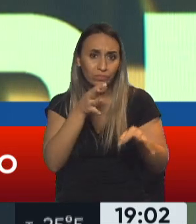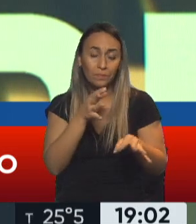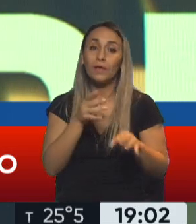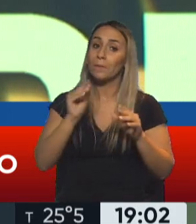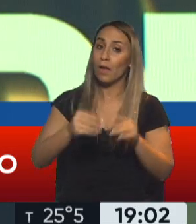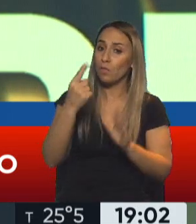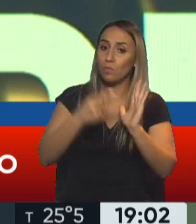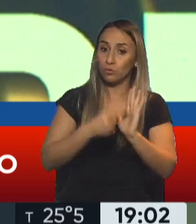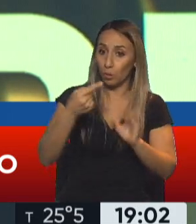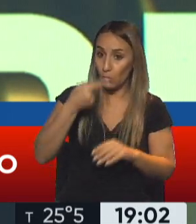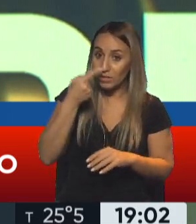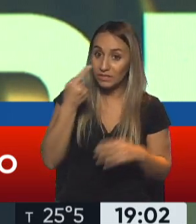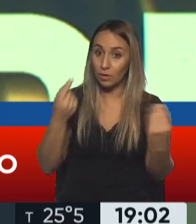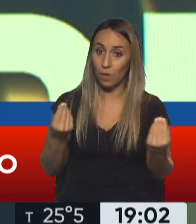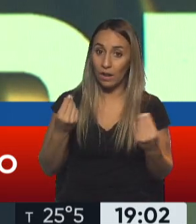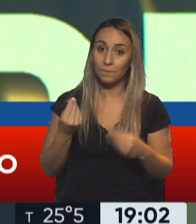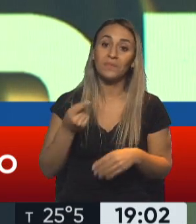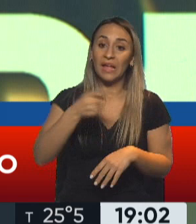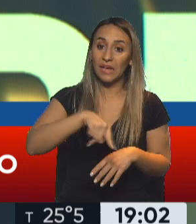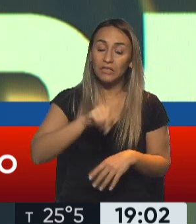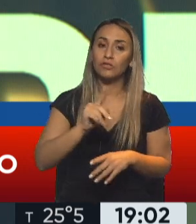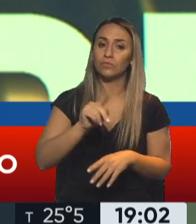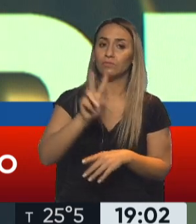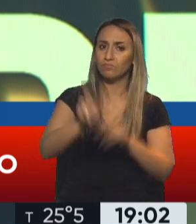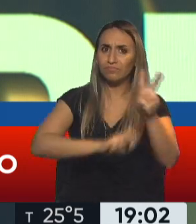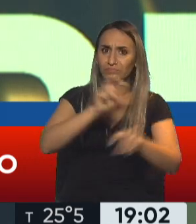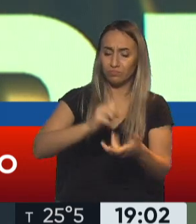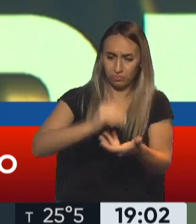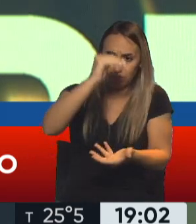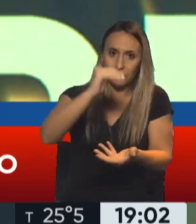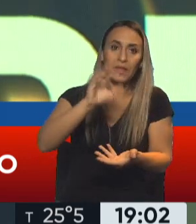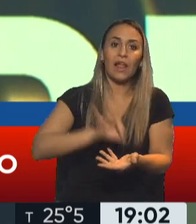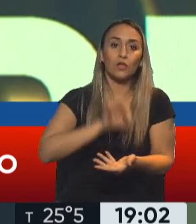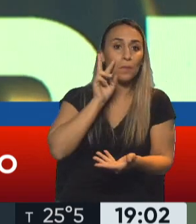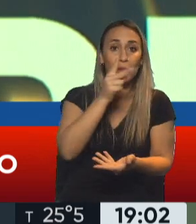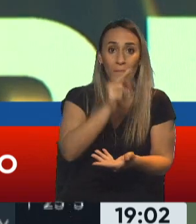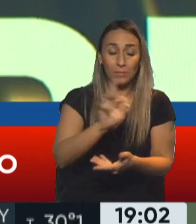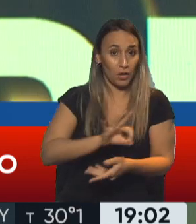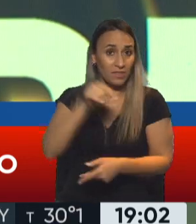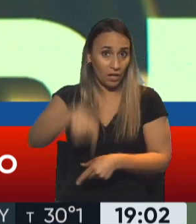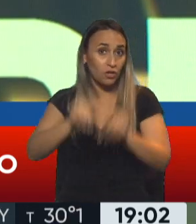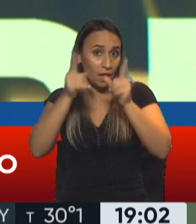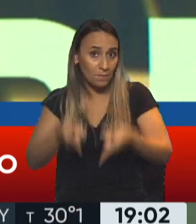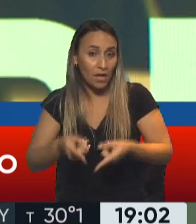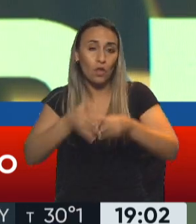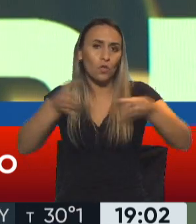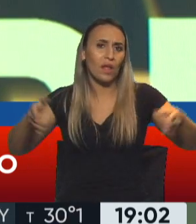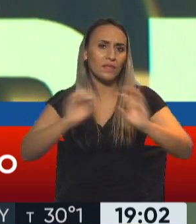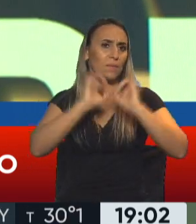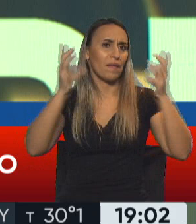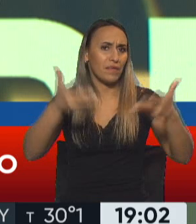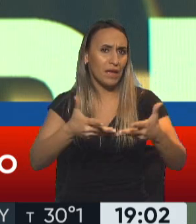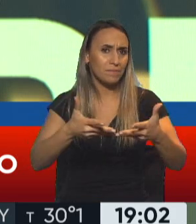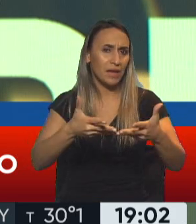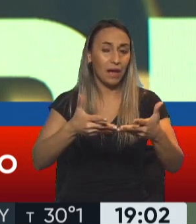destacar, Nazarena, es que no solo tuvieron ganancias en el año 2020, por ejemplo, la están teniendo este año también, durante la pandemia, en un año donde aumentó